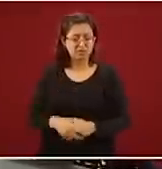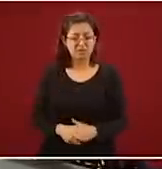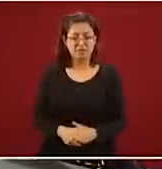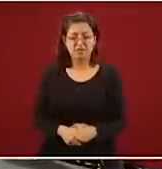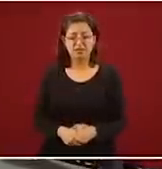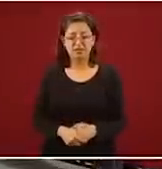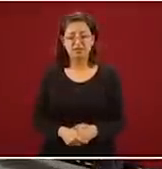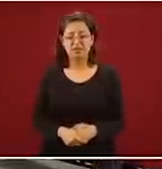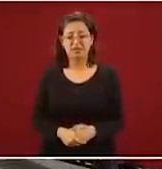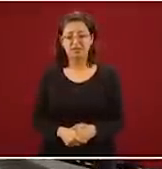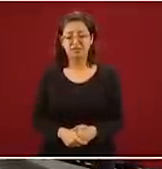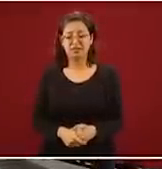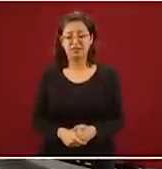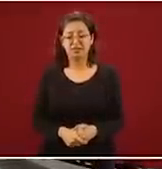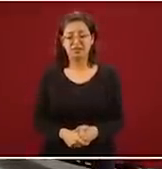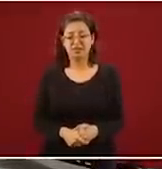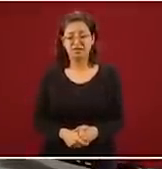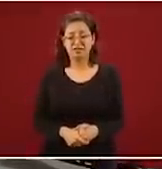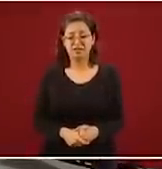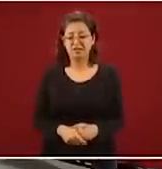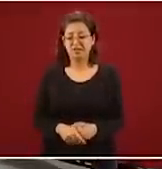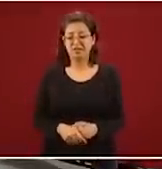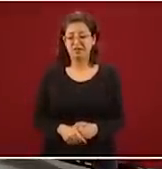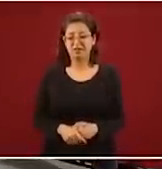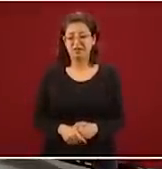De expansión. ¿Qué nos dijiste?